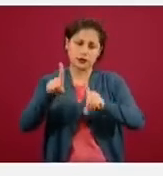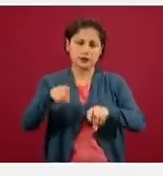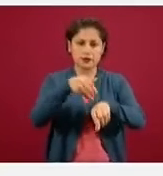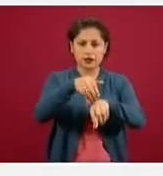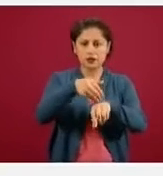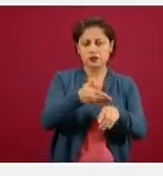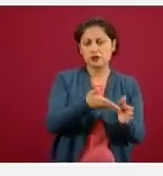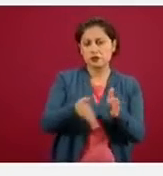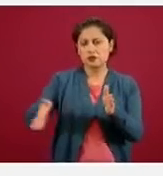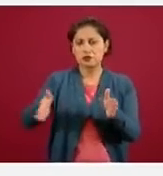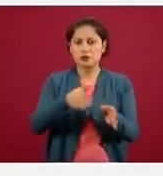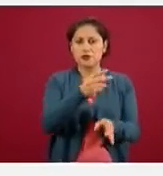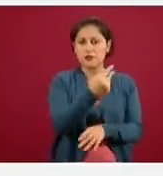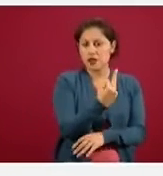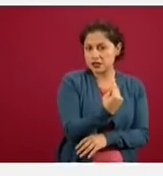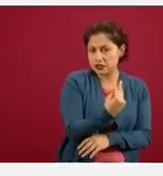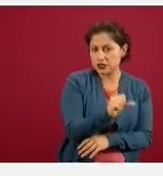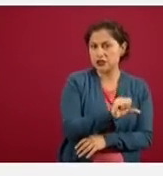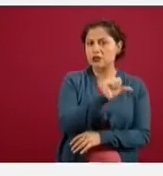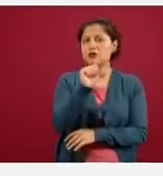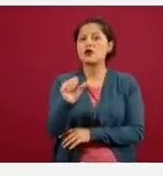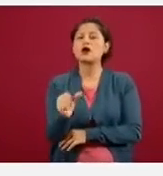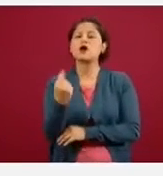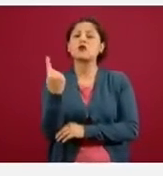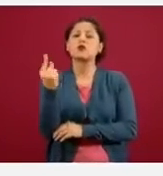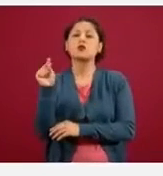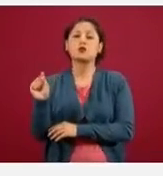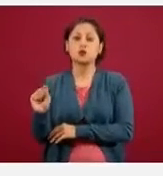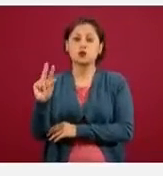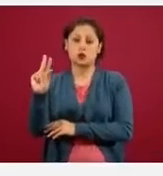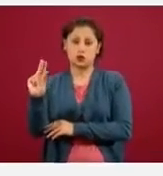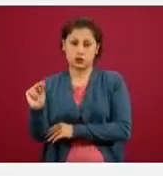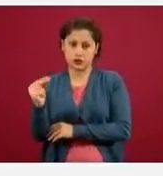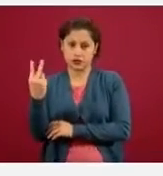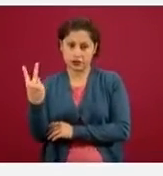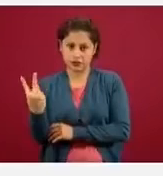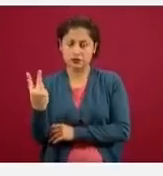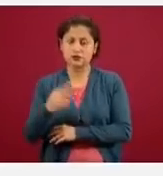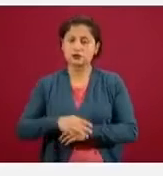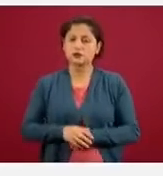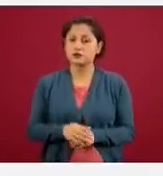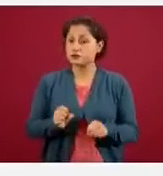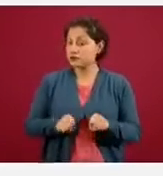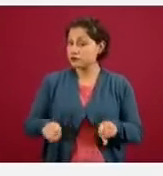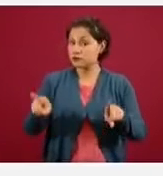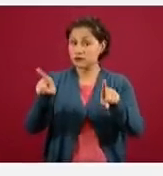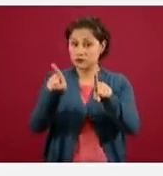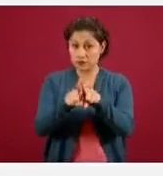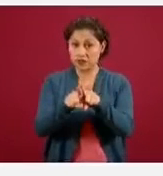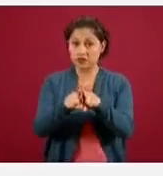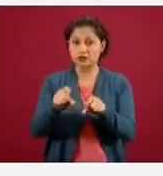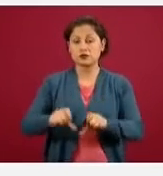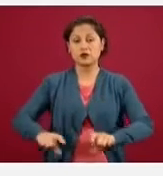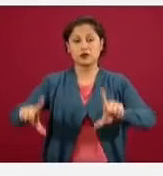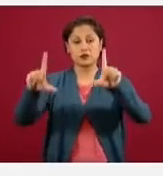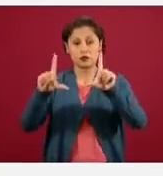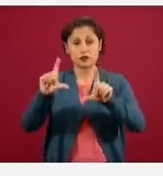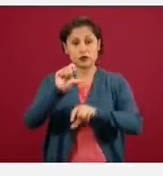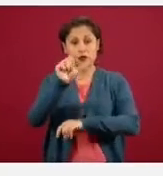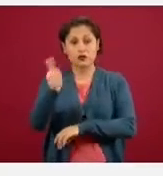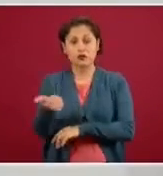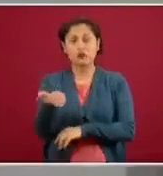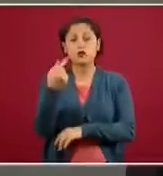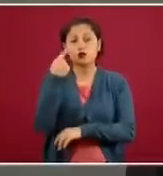un 25 hasta un 1,82. Igual sucede, como lo vemos en la siguiente diapositiva, con